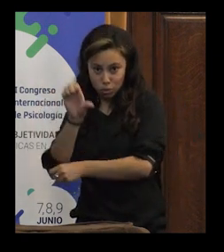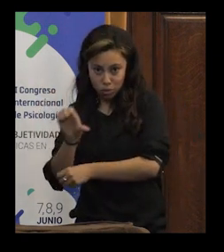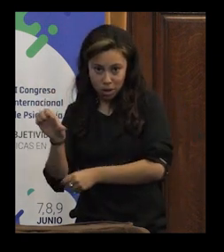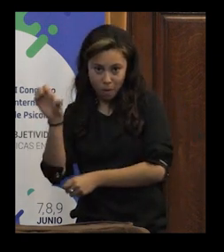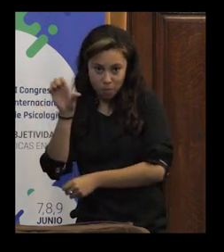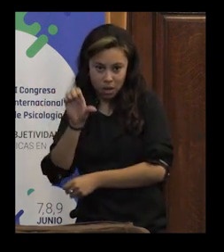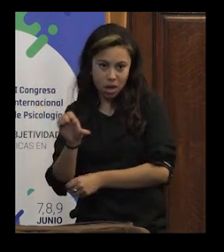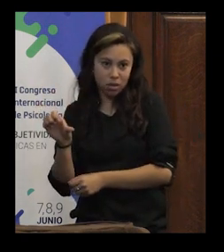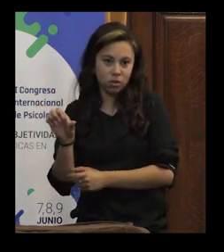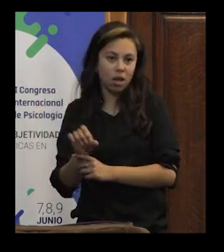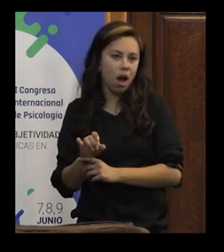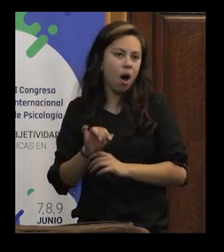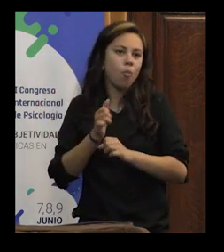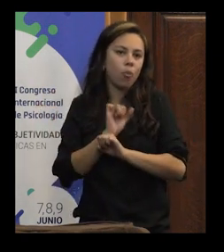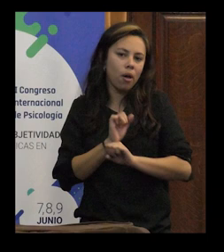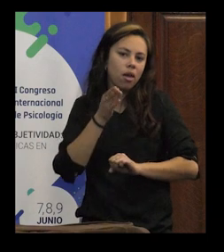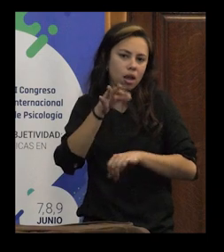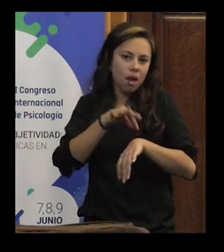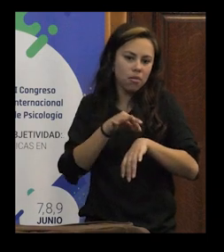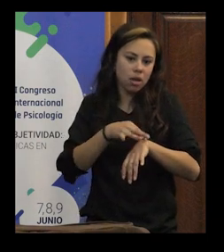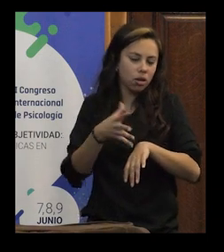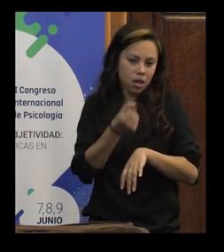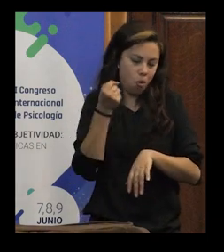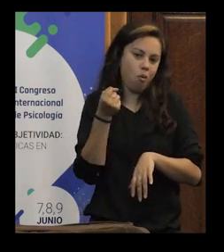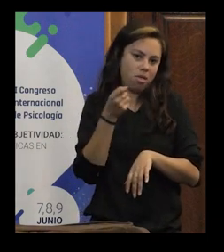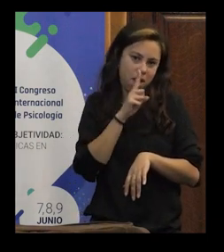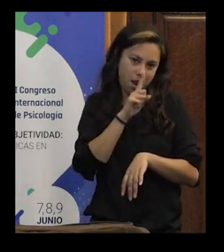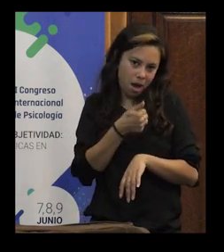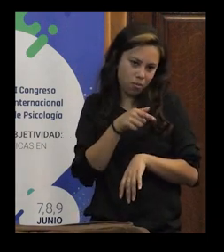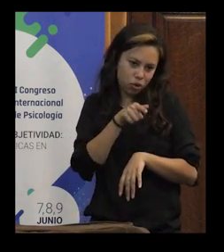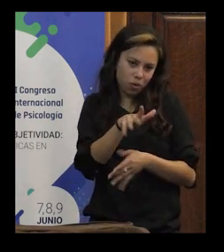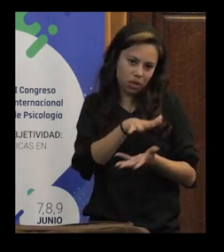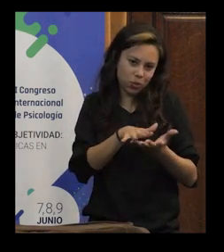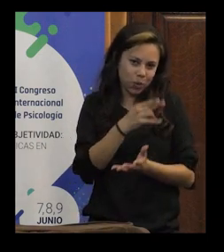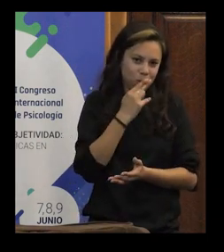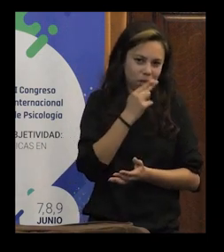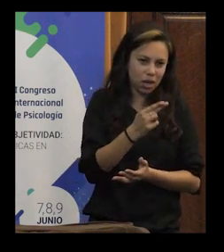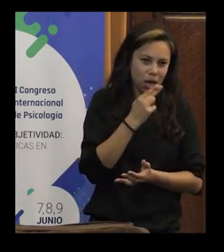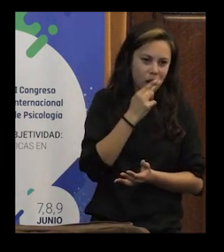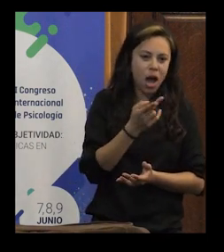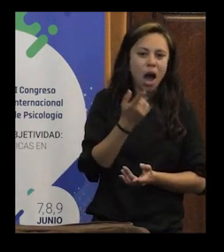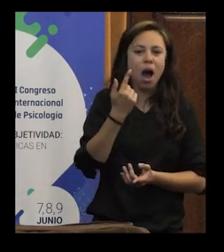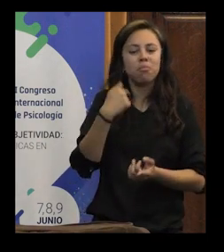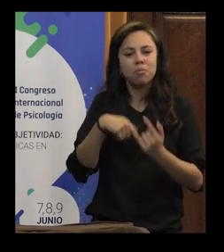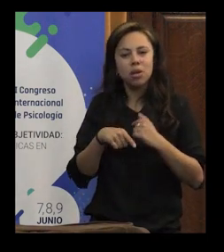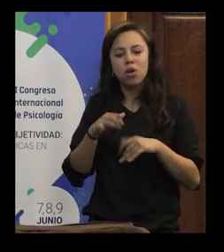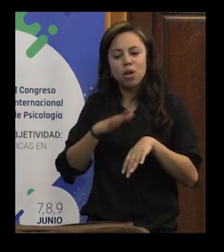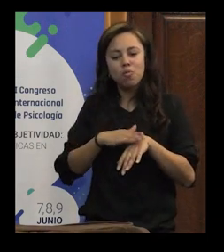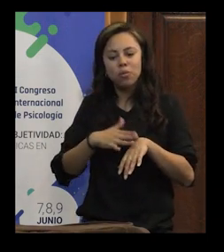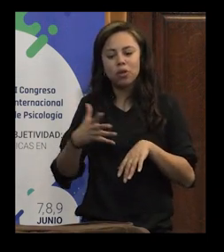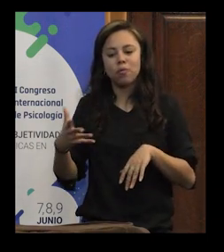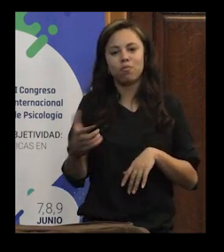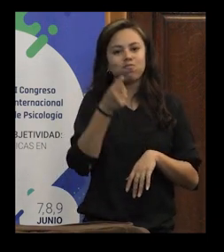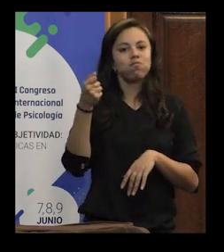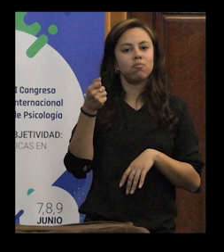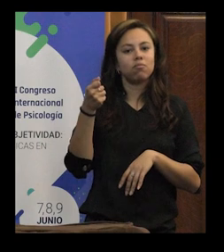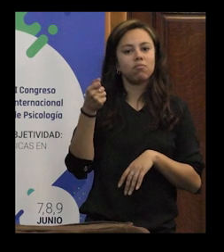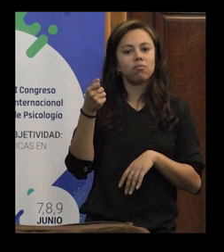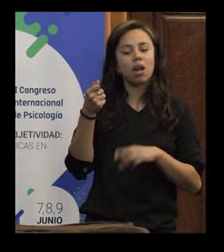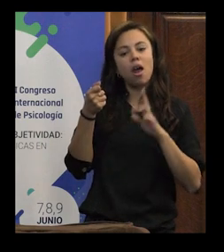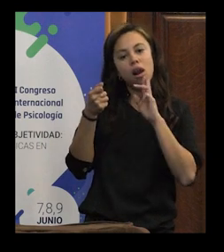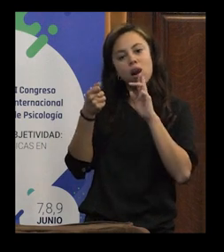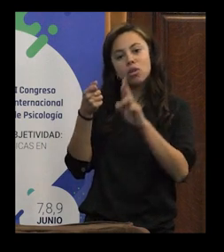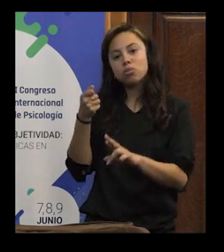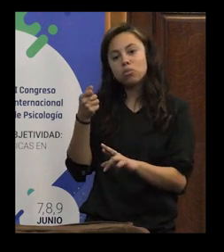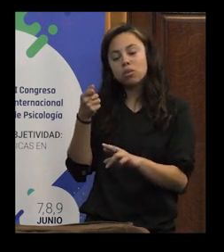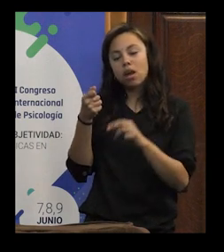embargo, la detección, por lo general, conduce a un diagnóstico. En las